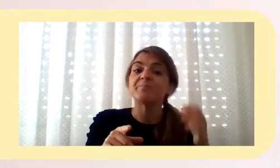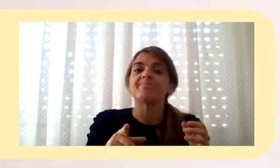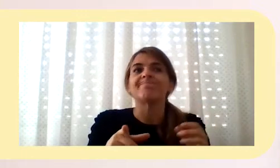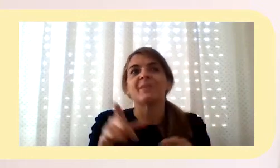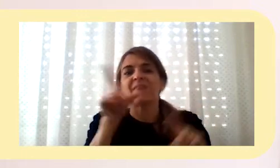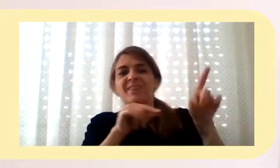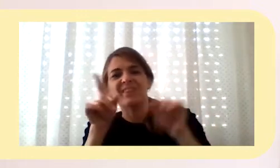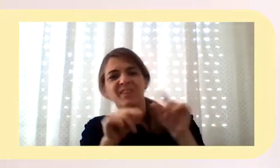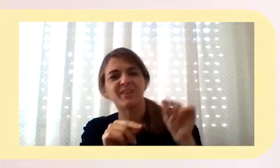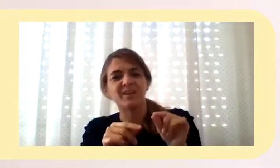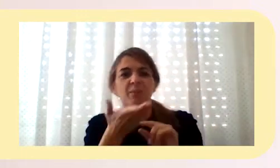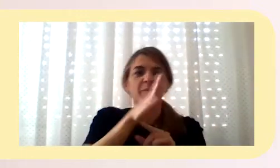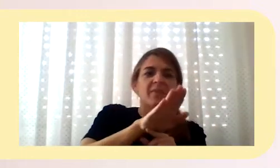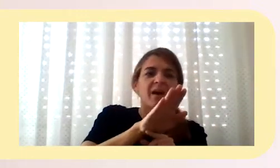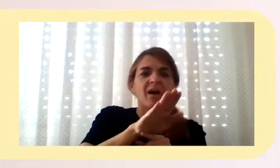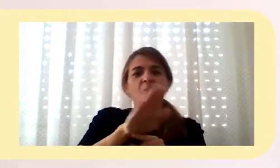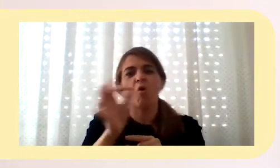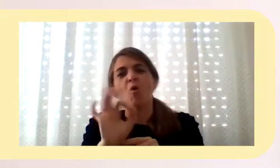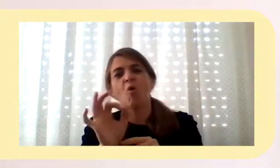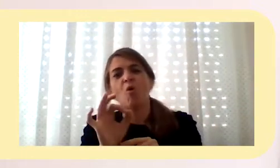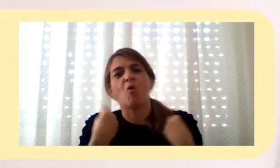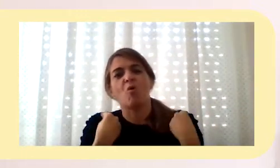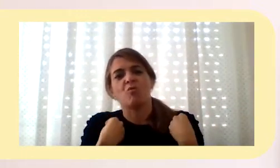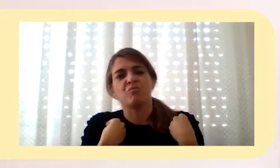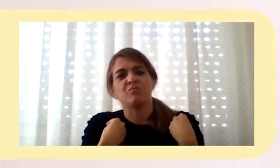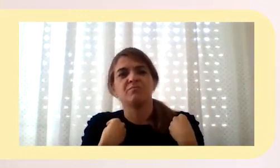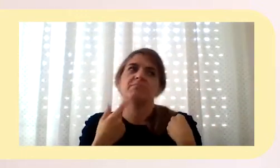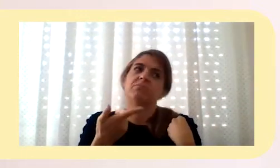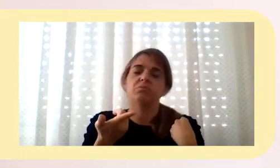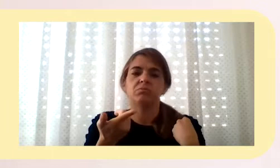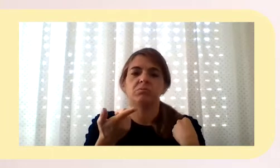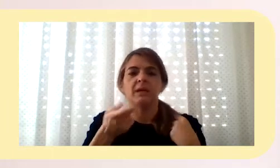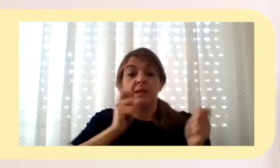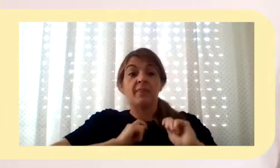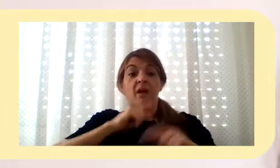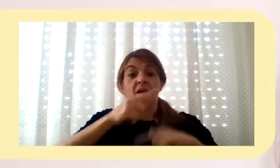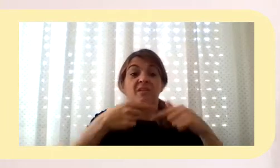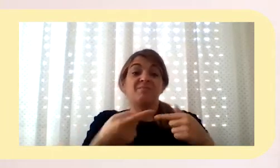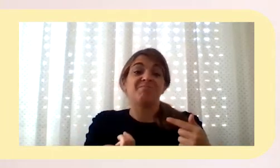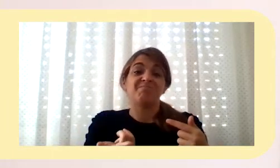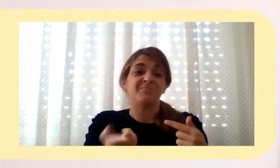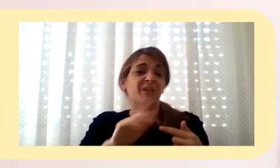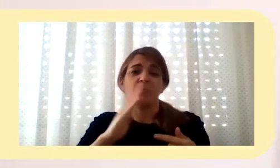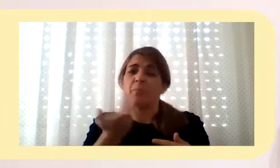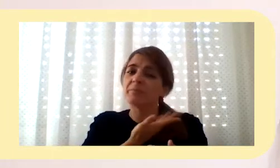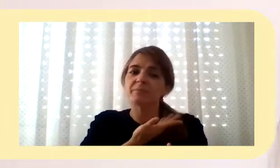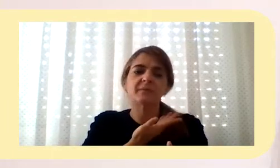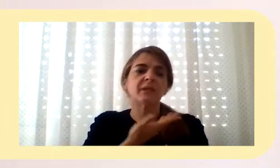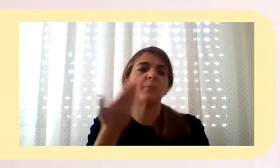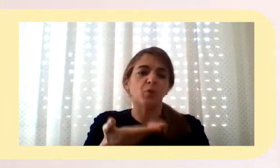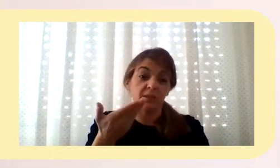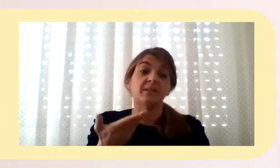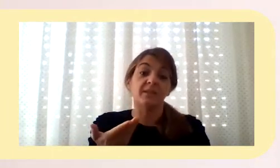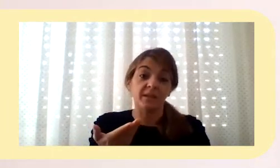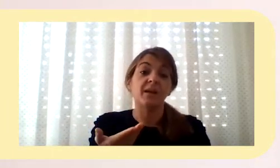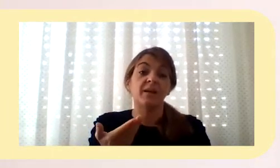muerte de muchos pacientes, lo que genera, como os podéis imaginar, ha tenido un importante impacto